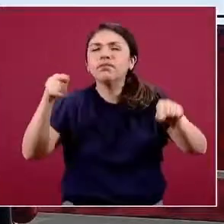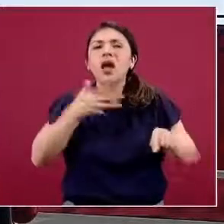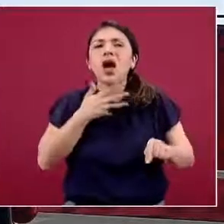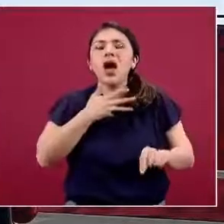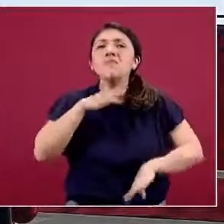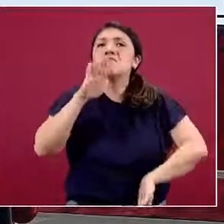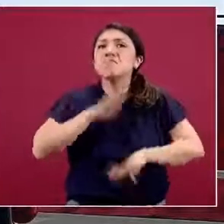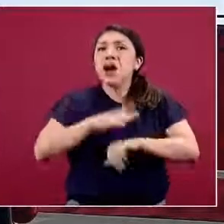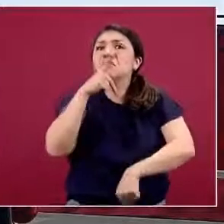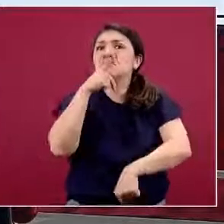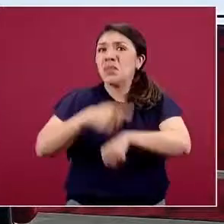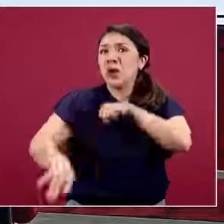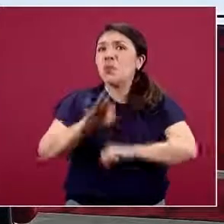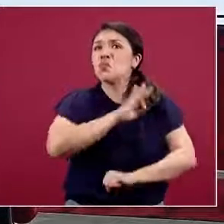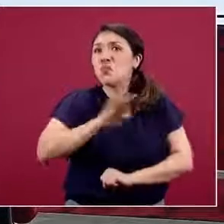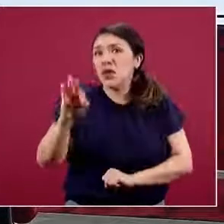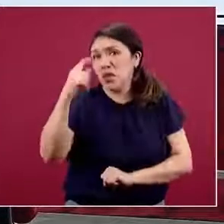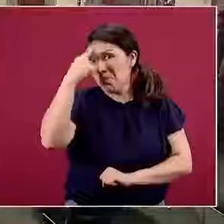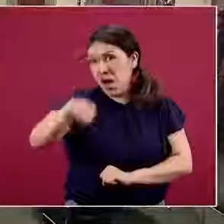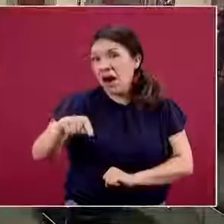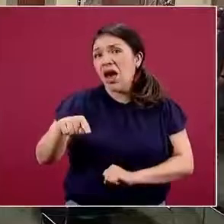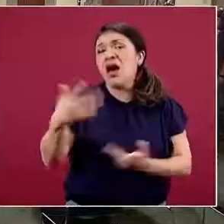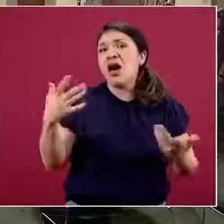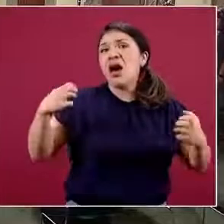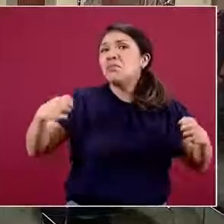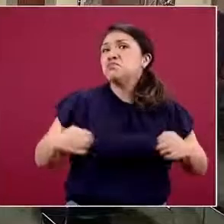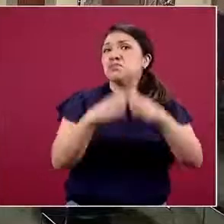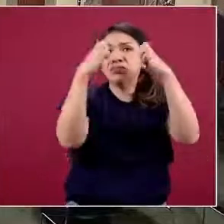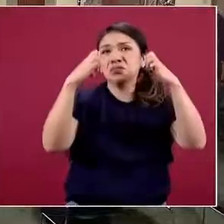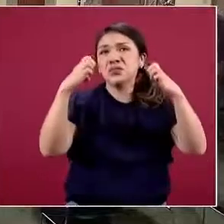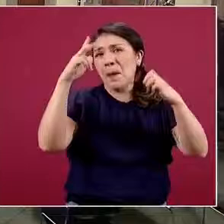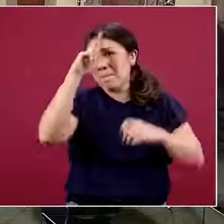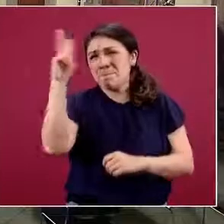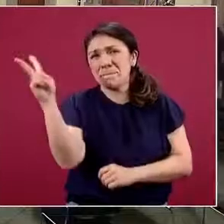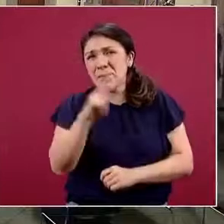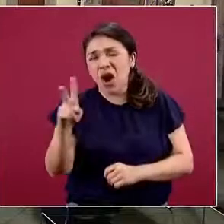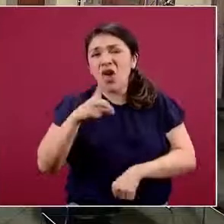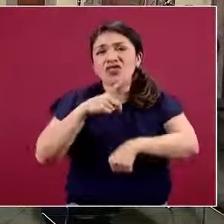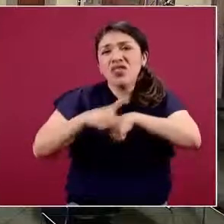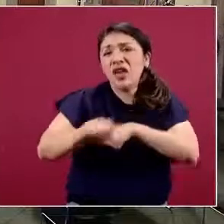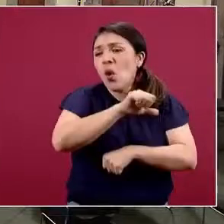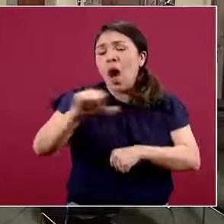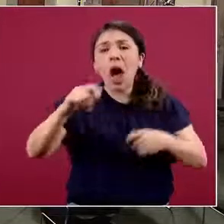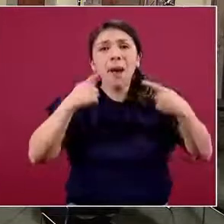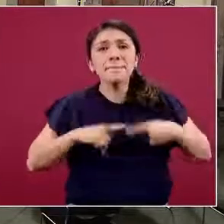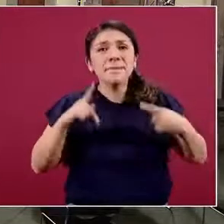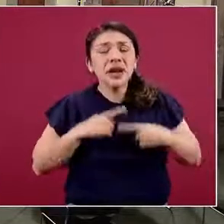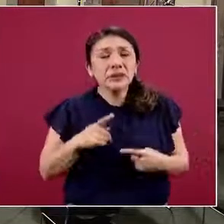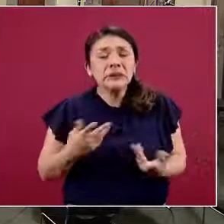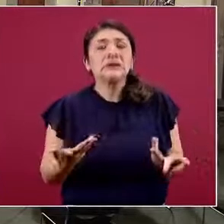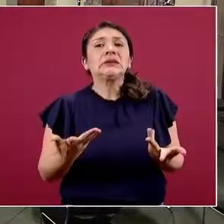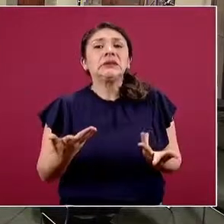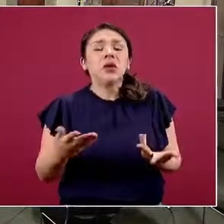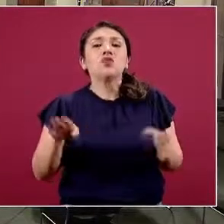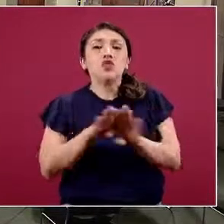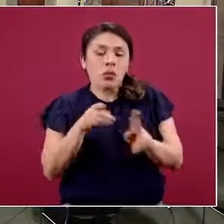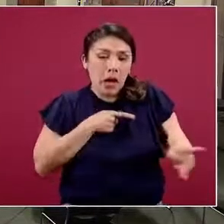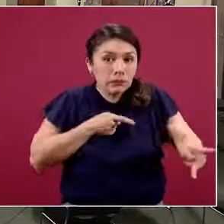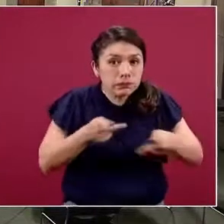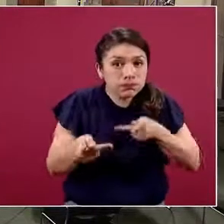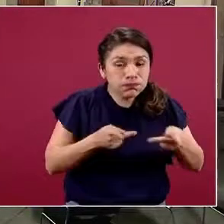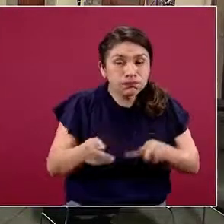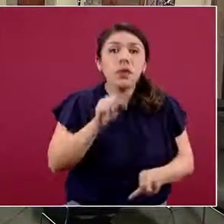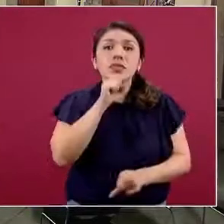más vulnerabilidad a ser propenso a tener un desastre, una emergencia o desastre y daños a la salud de la población.